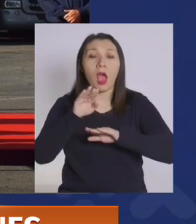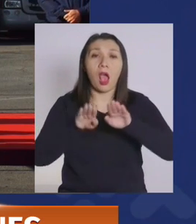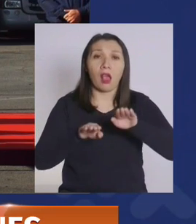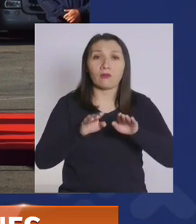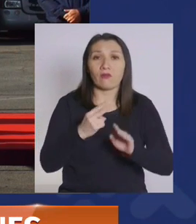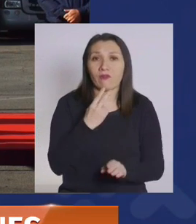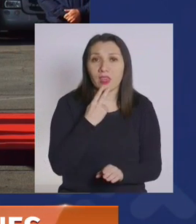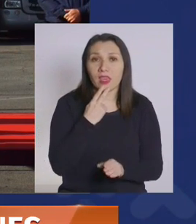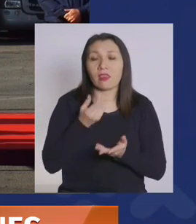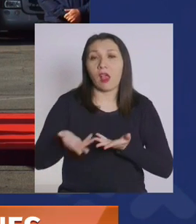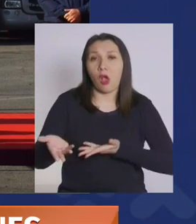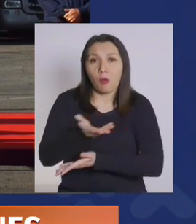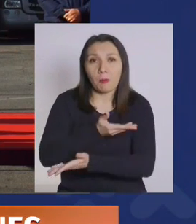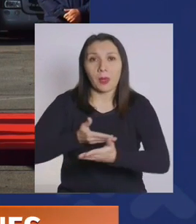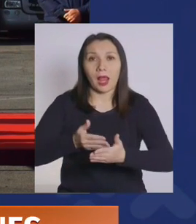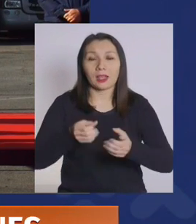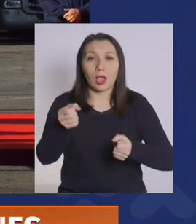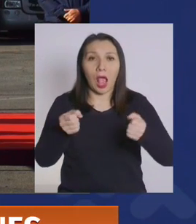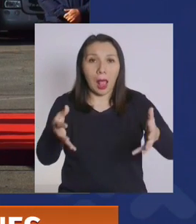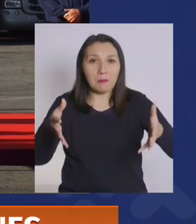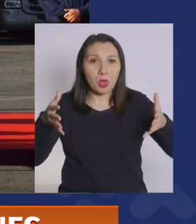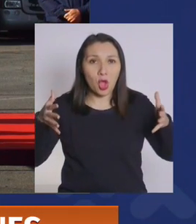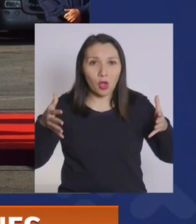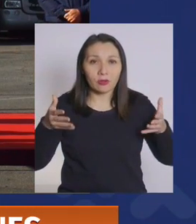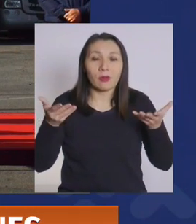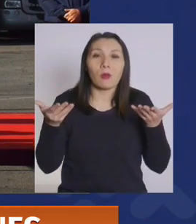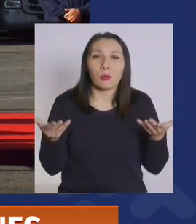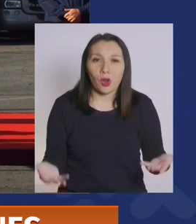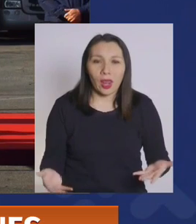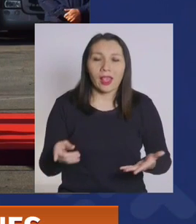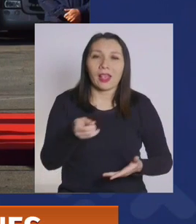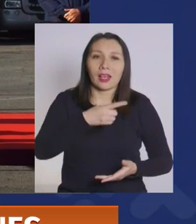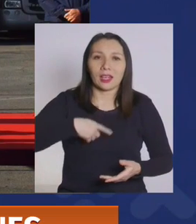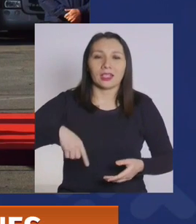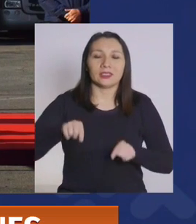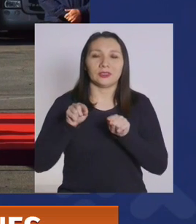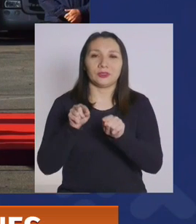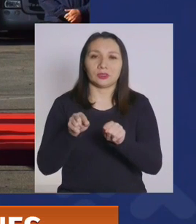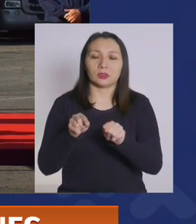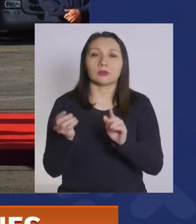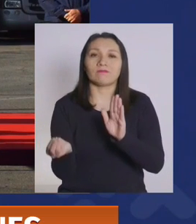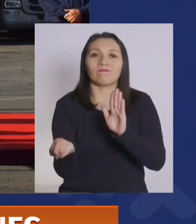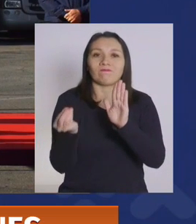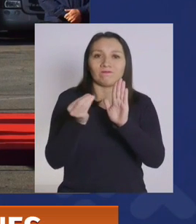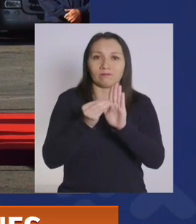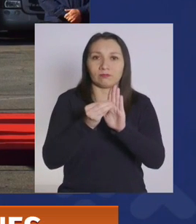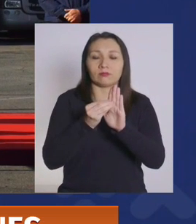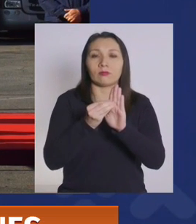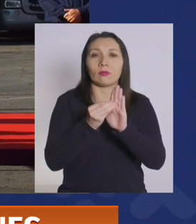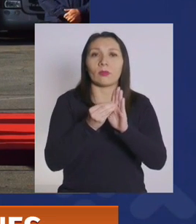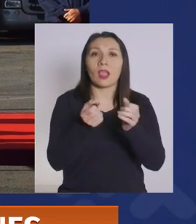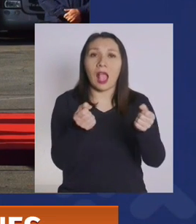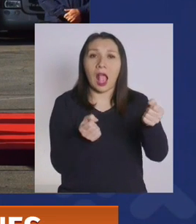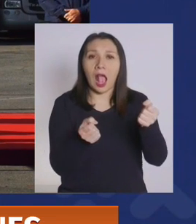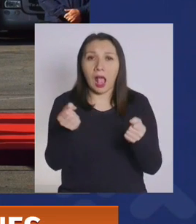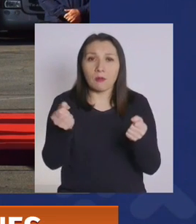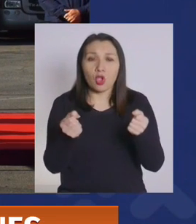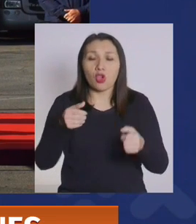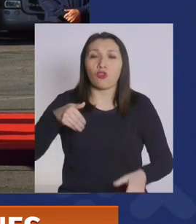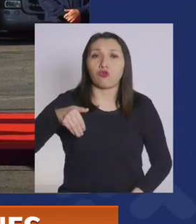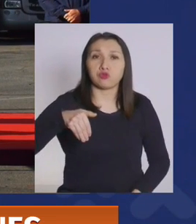donde comparten. Y por esa razón hemos agregado a los camiones y